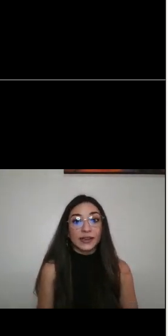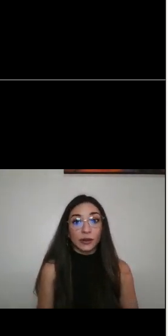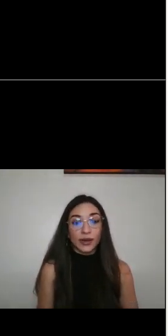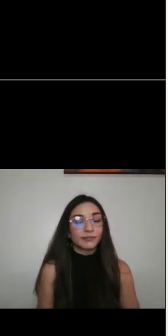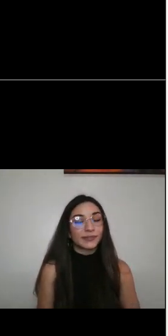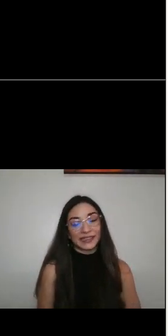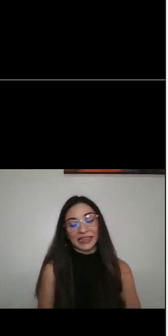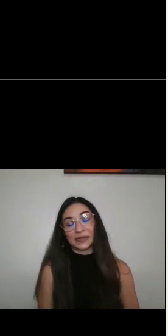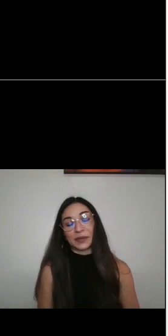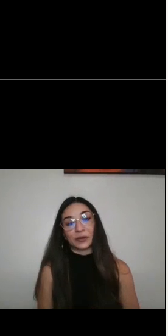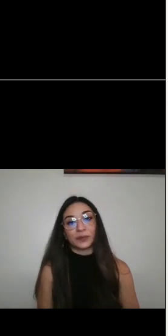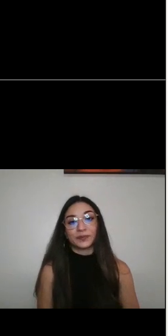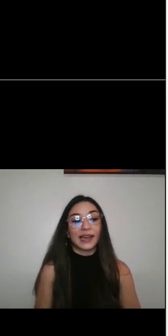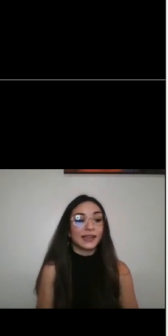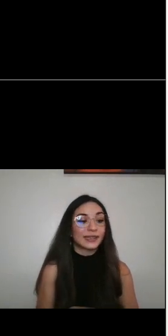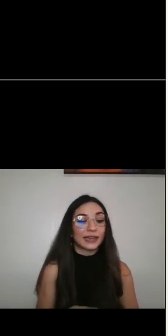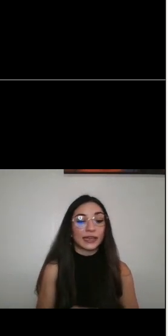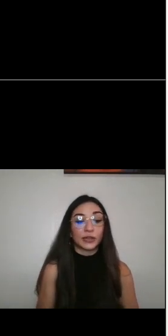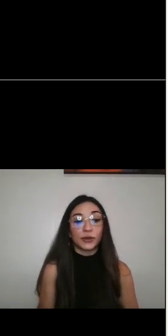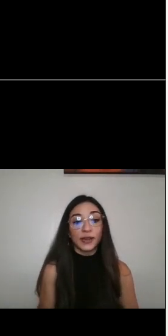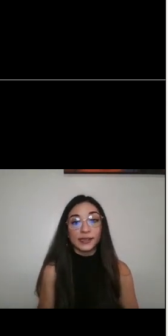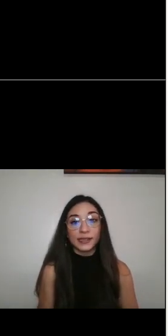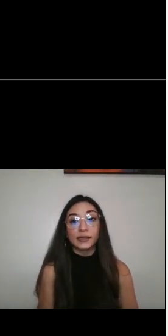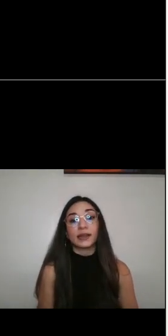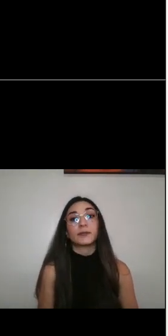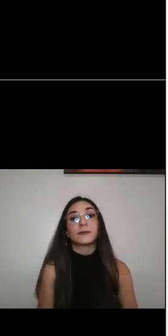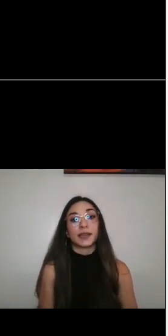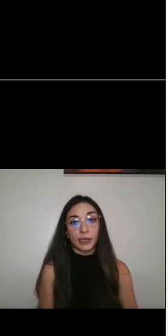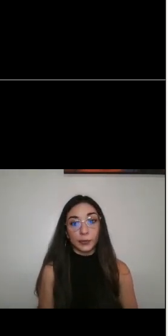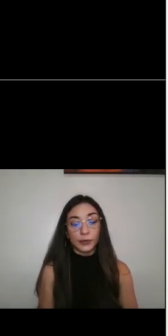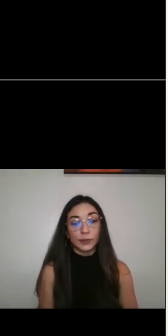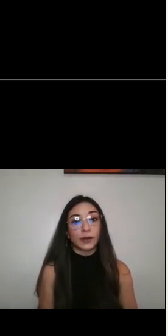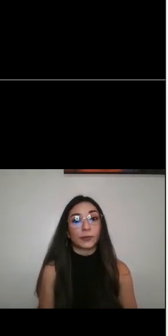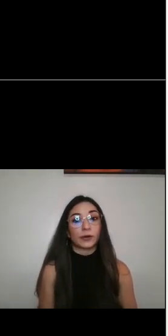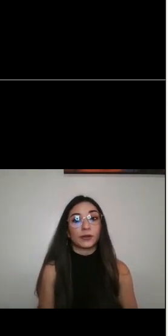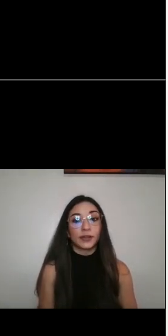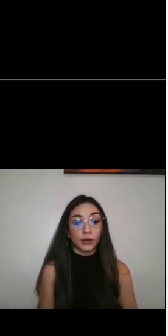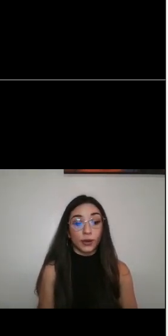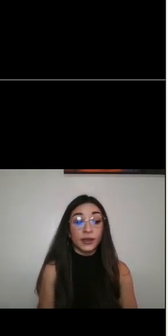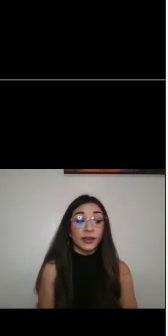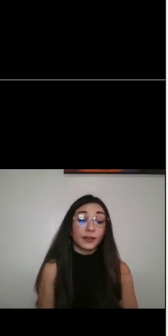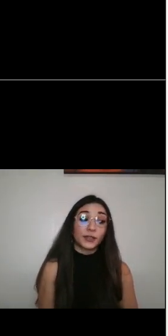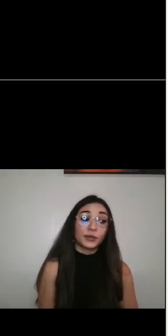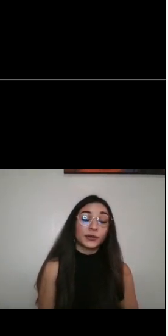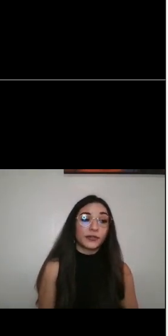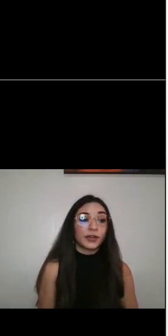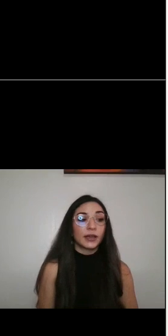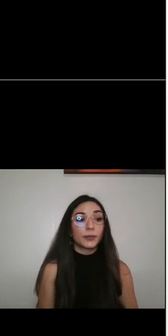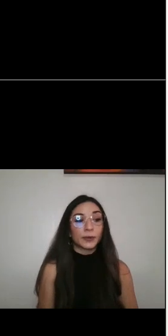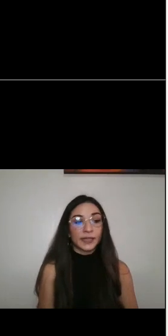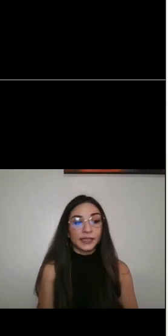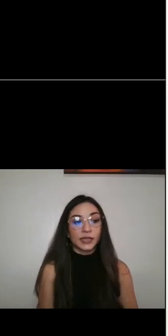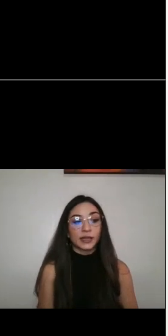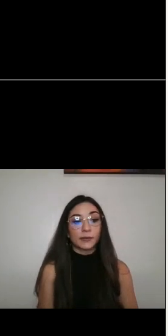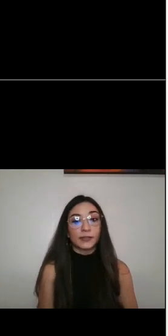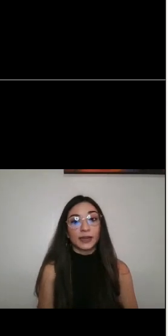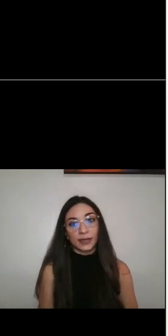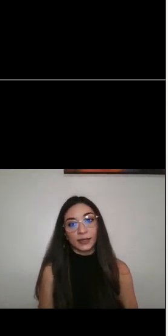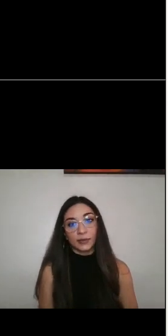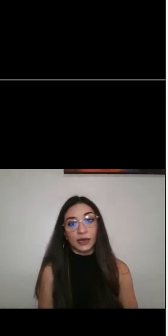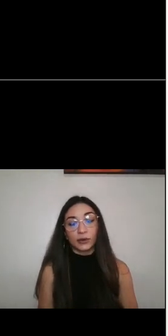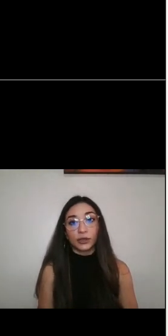empezar a evaluar? Desde el nacimiento. Ya desde que el niño nace tenemos equipos para poderlos evaluar. De hecho, en Costa Rica, por dicha, tenemos